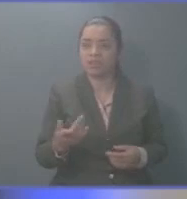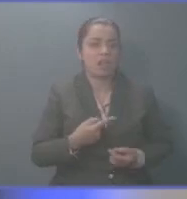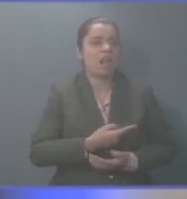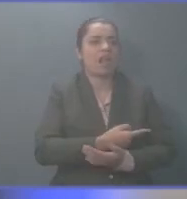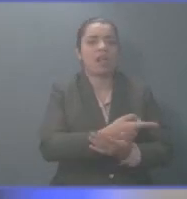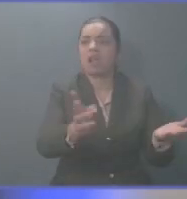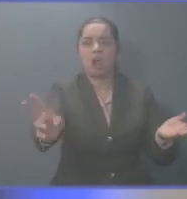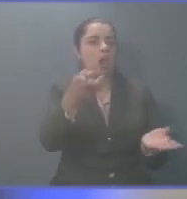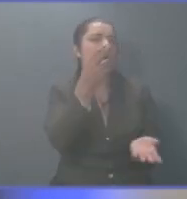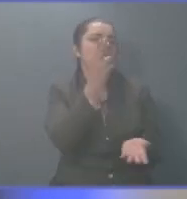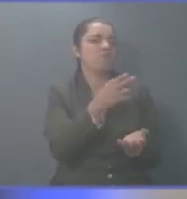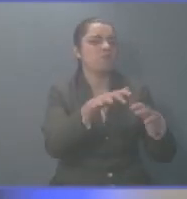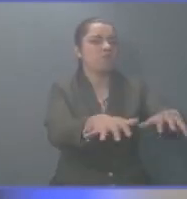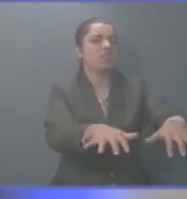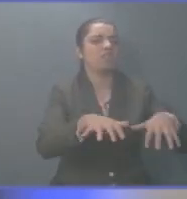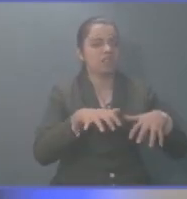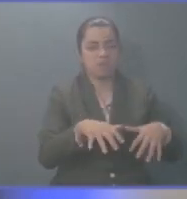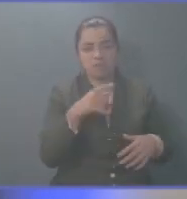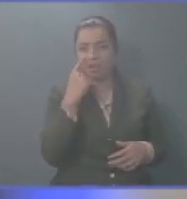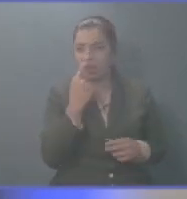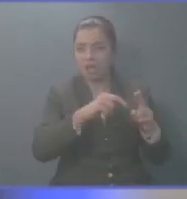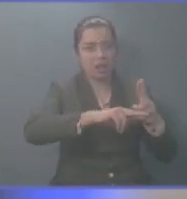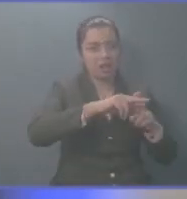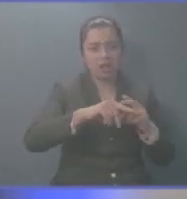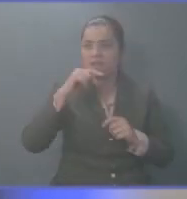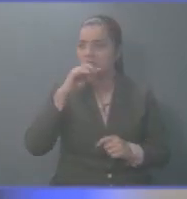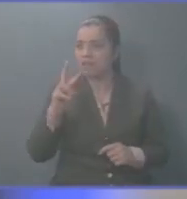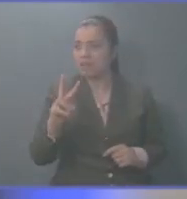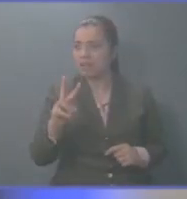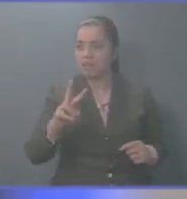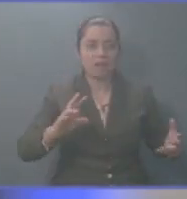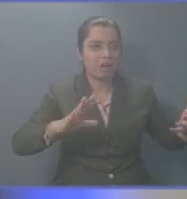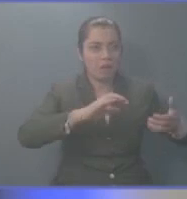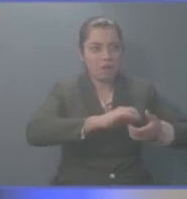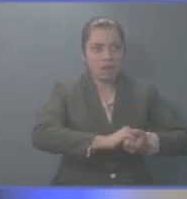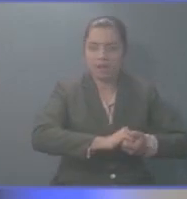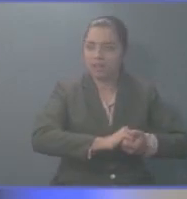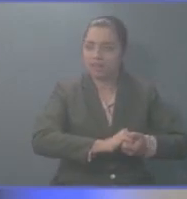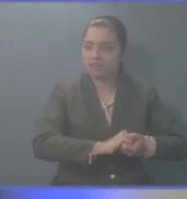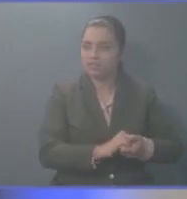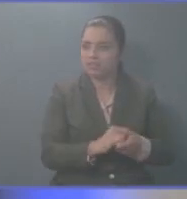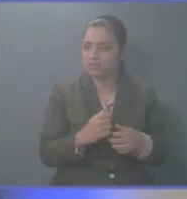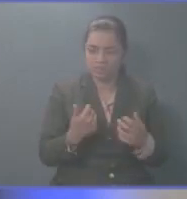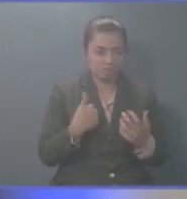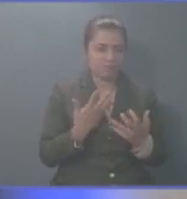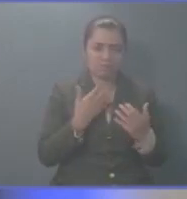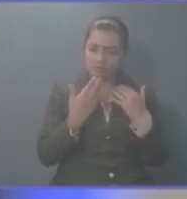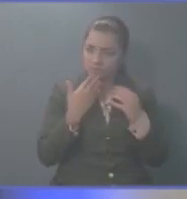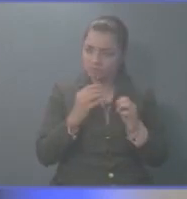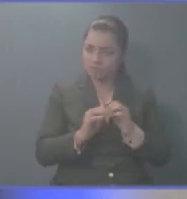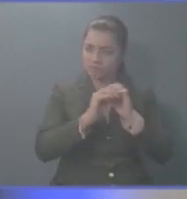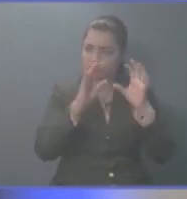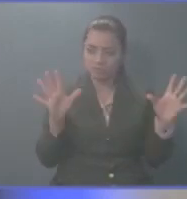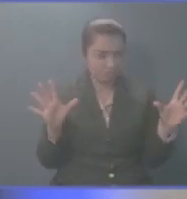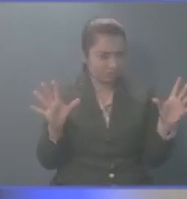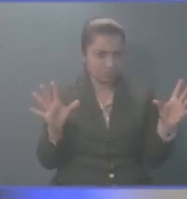acusa a los mismos de siempre y deja entrever que Arena y el FMLN tienen una especie de alianza. Yo ahí quiero dejar claro y